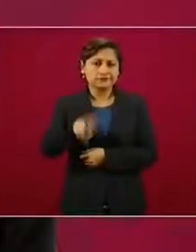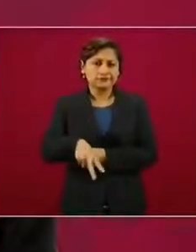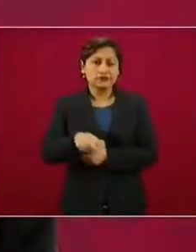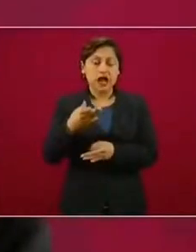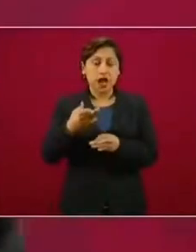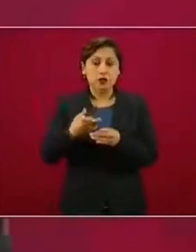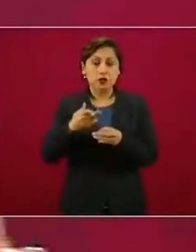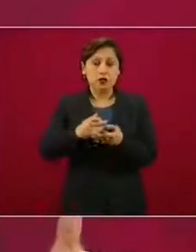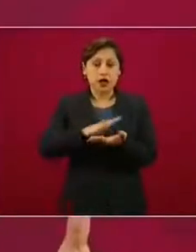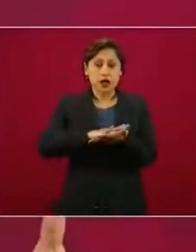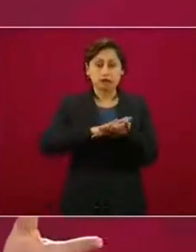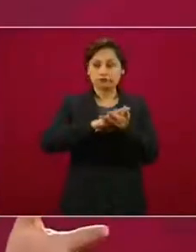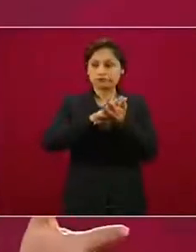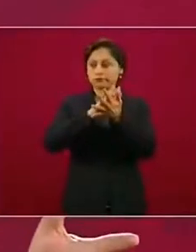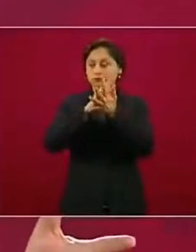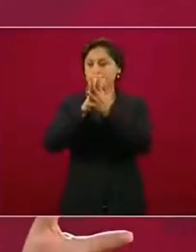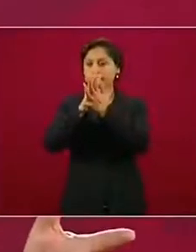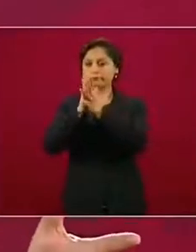Y